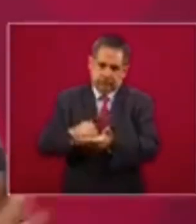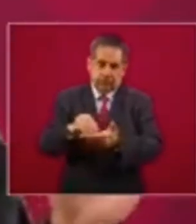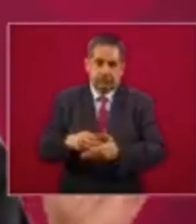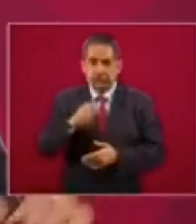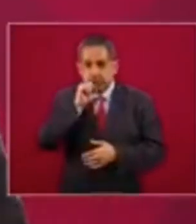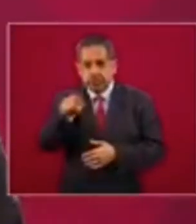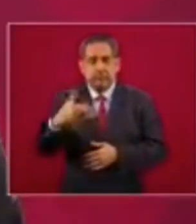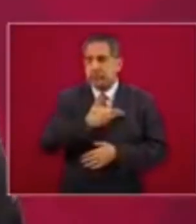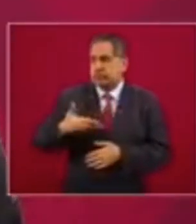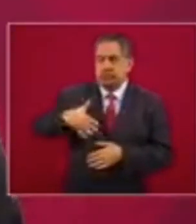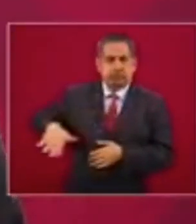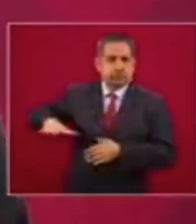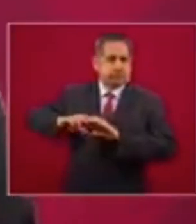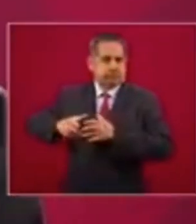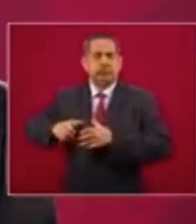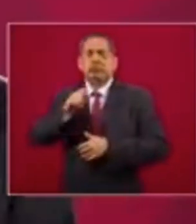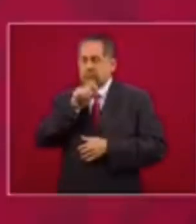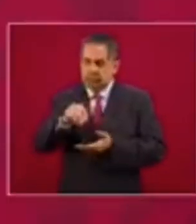y la presidencia.